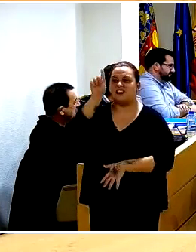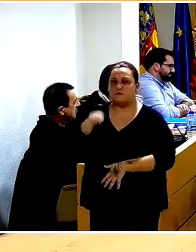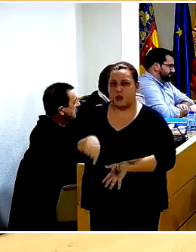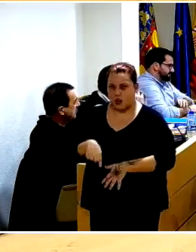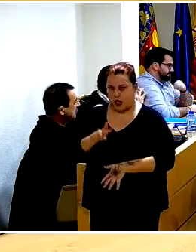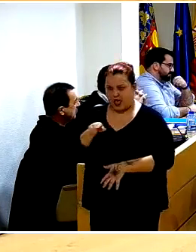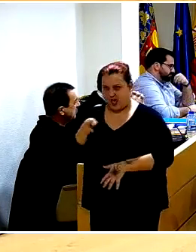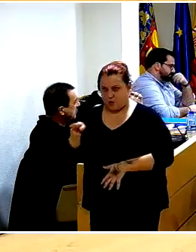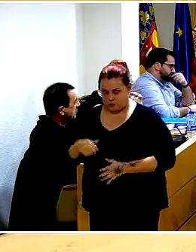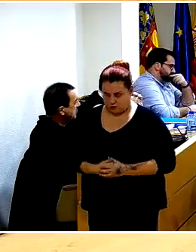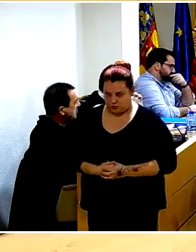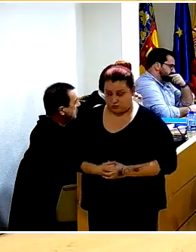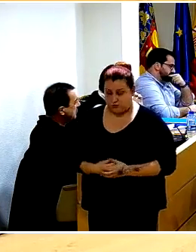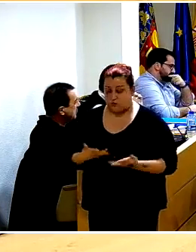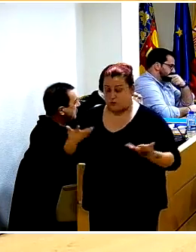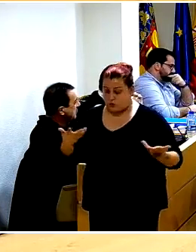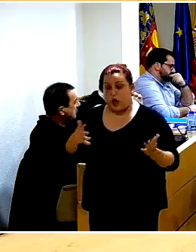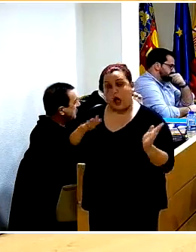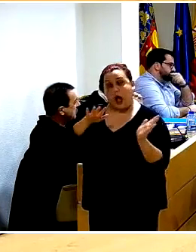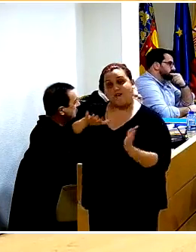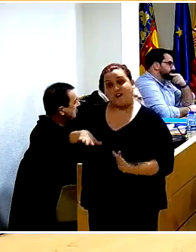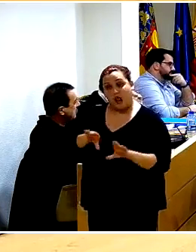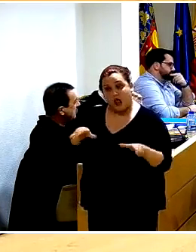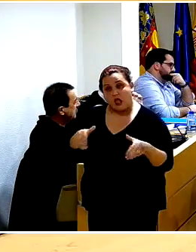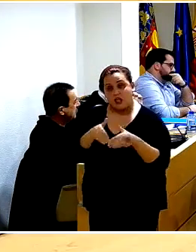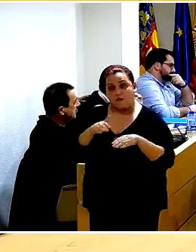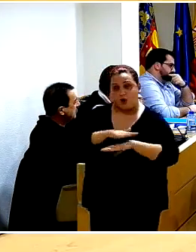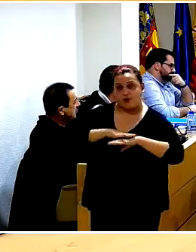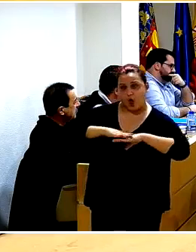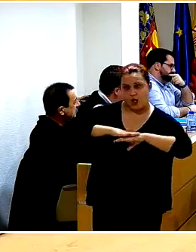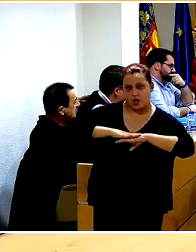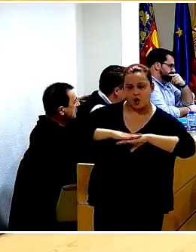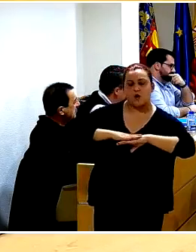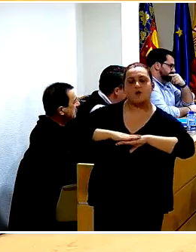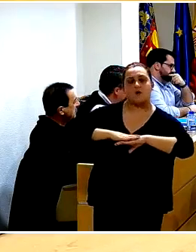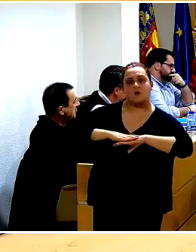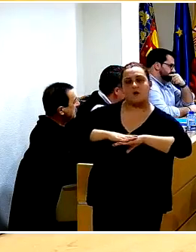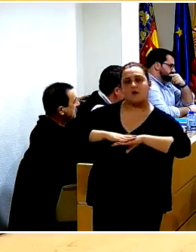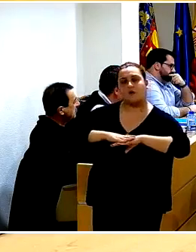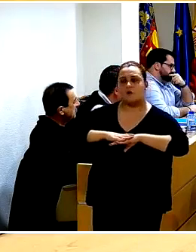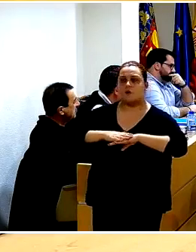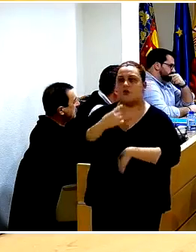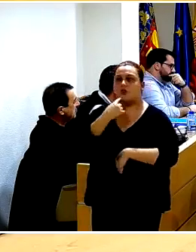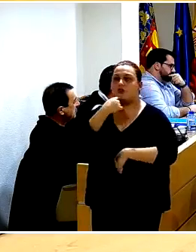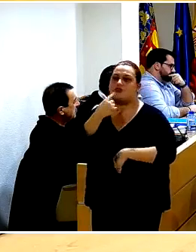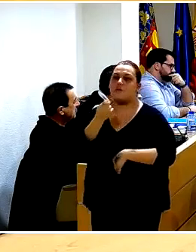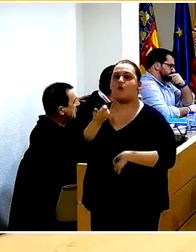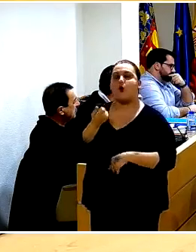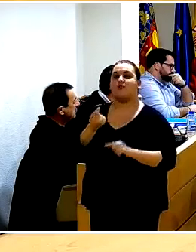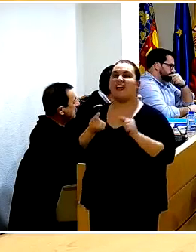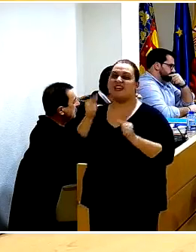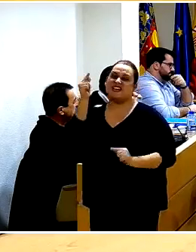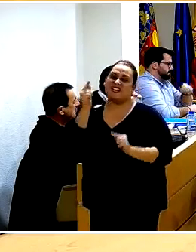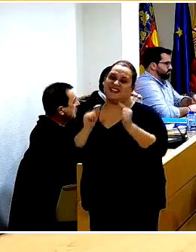18.016.935,20. Se alega por parte del equipo de gobierno PSPB Compromís que es un criterio de prudencia, es decir,